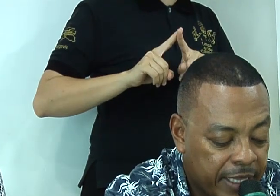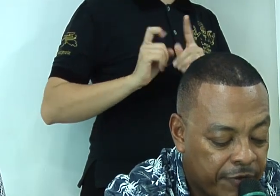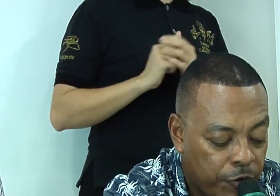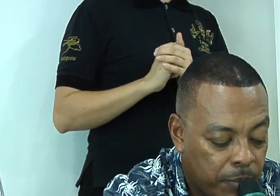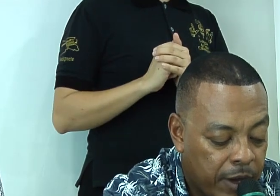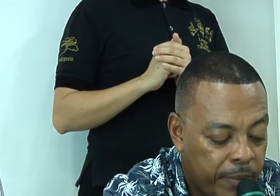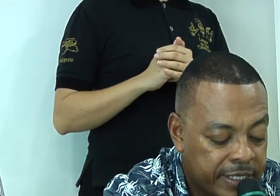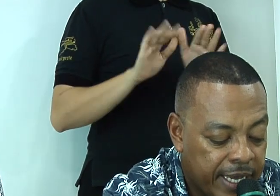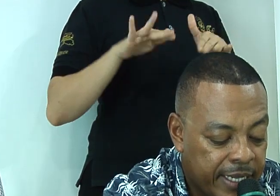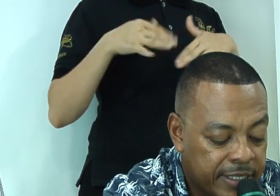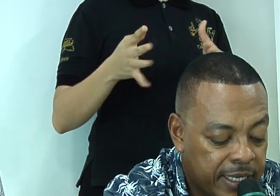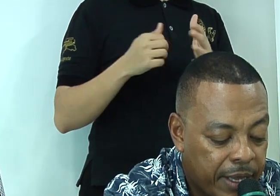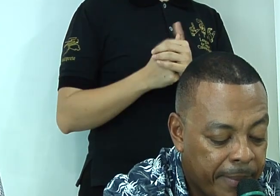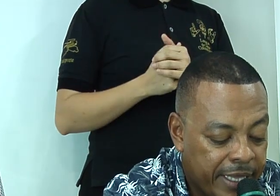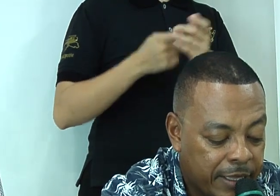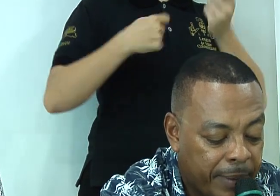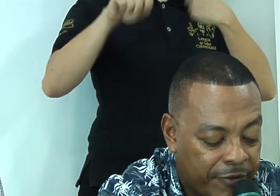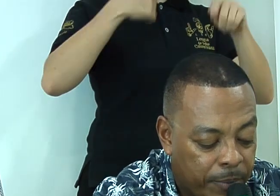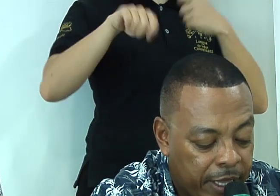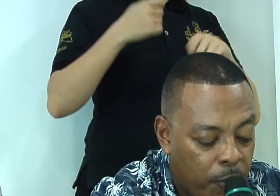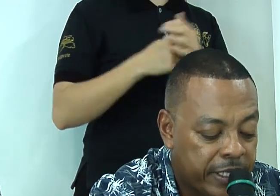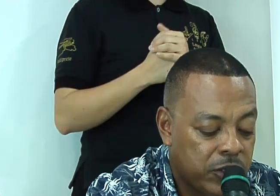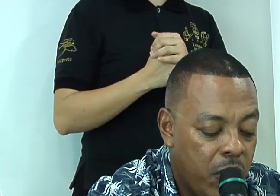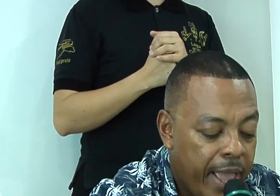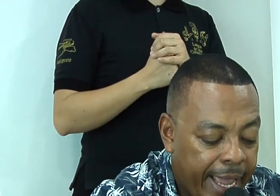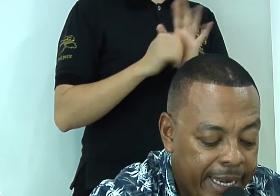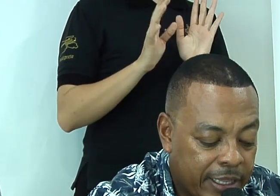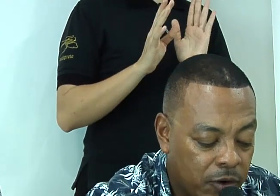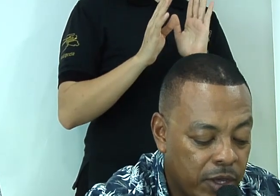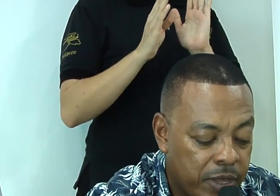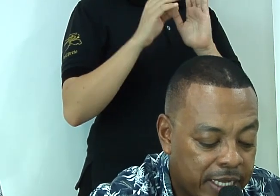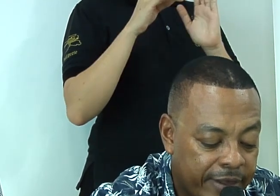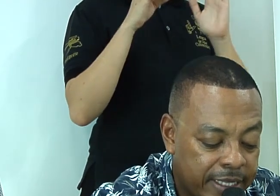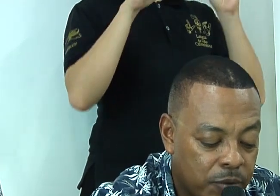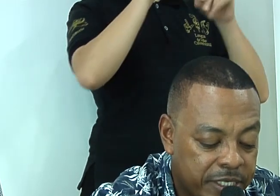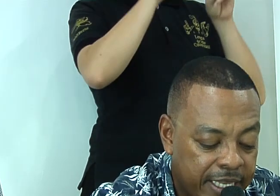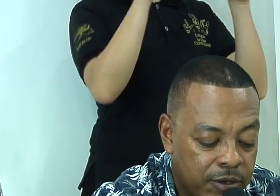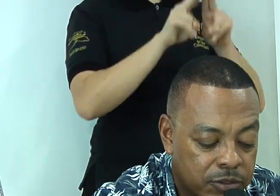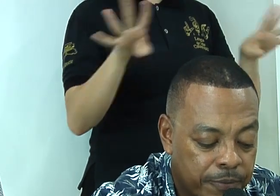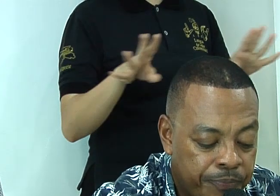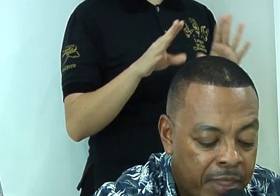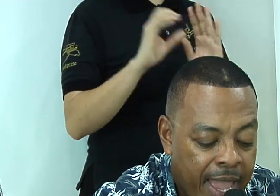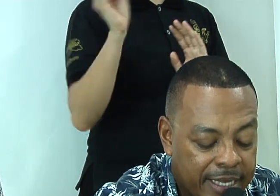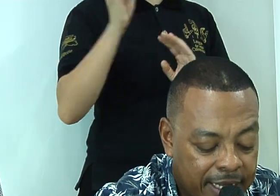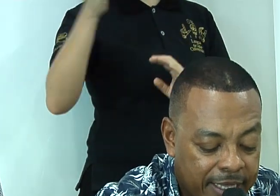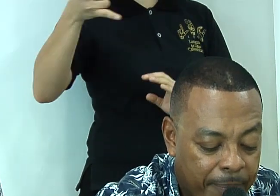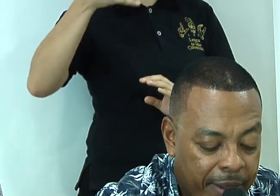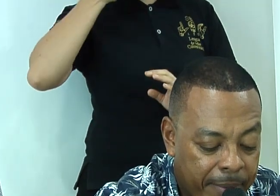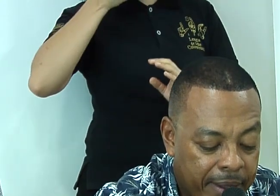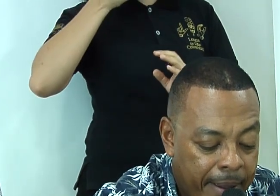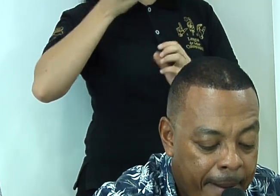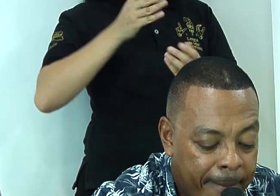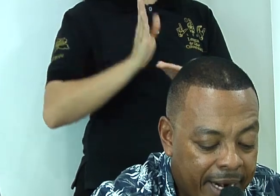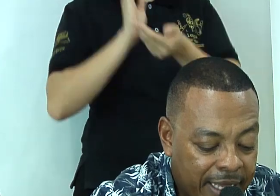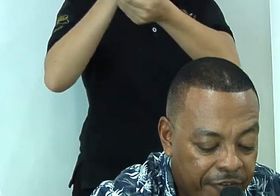mediante plataformas comerciales, mediante plataformas de comercio electrónico y a través de domicilios hasta las 10